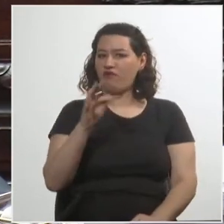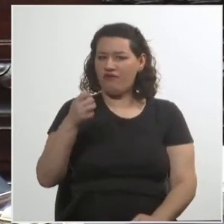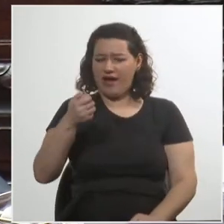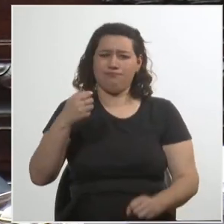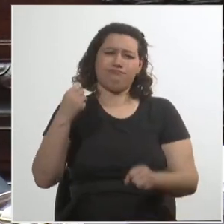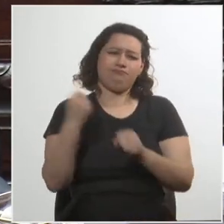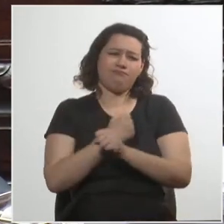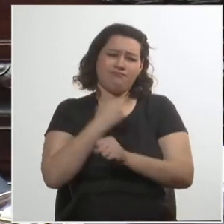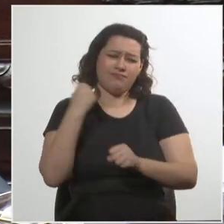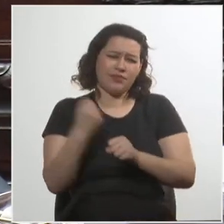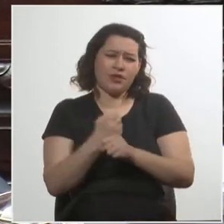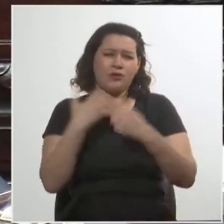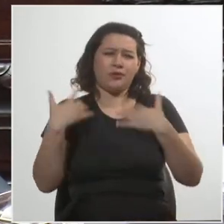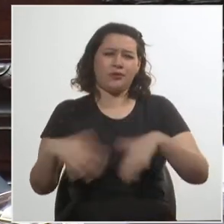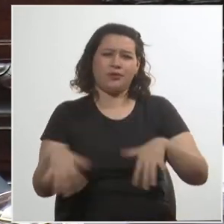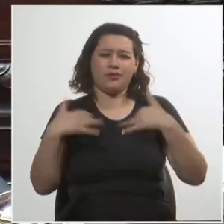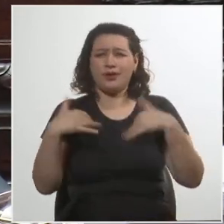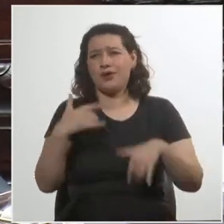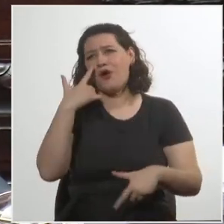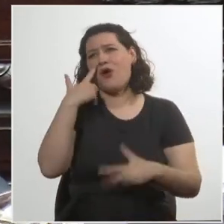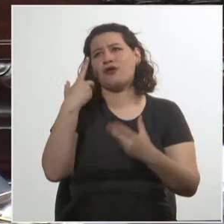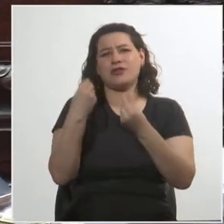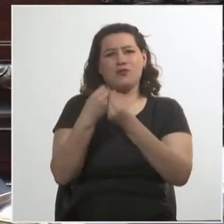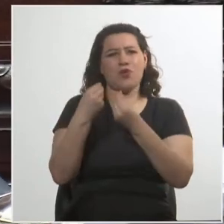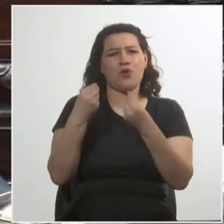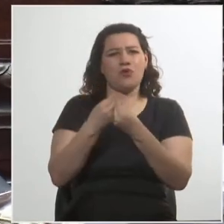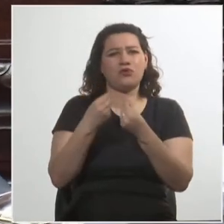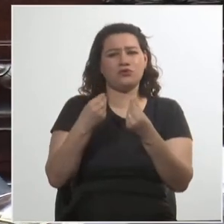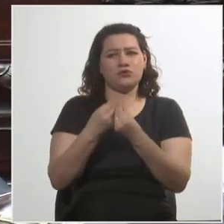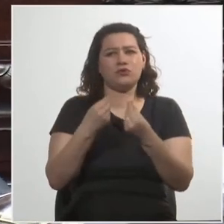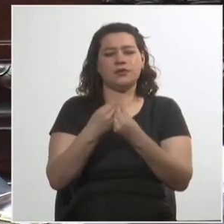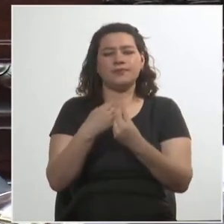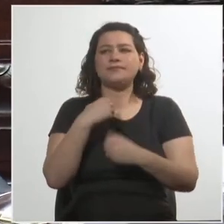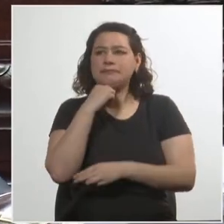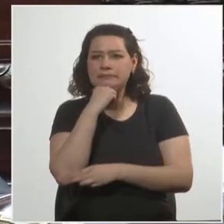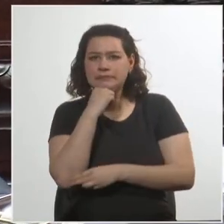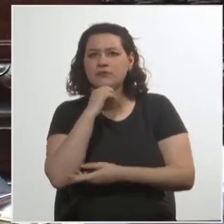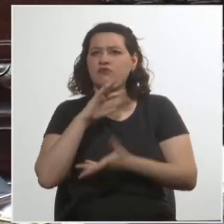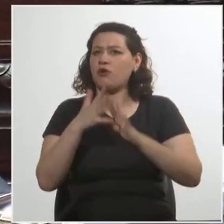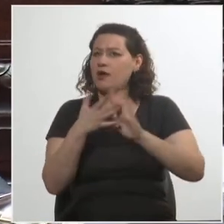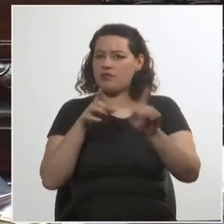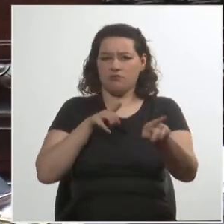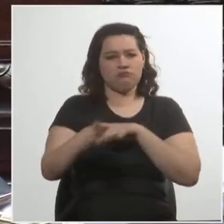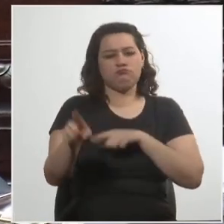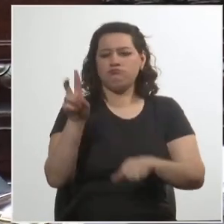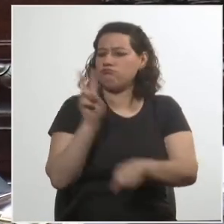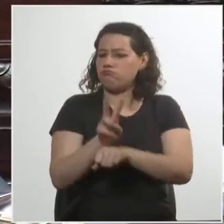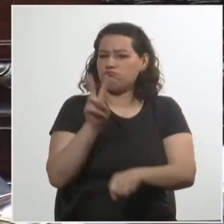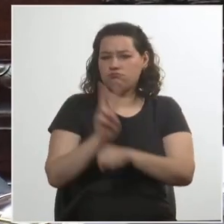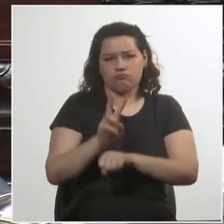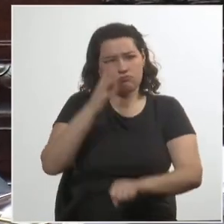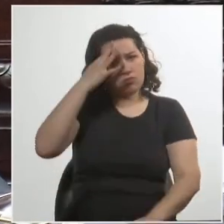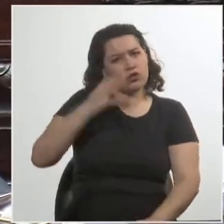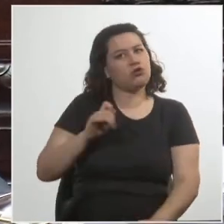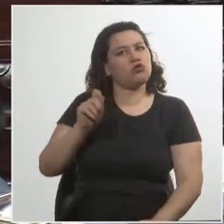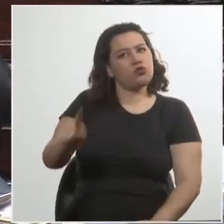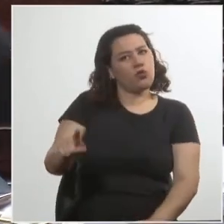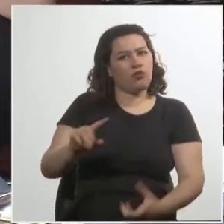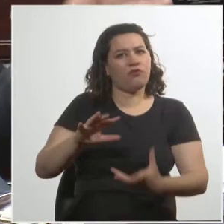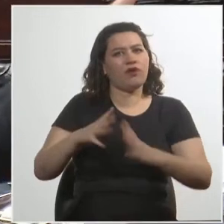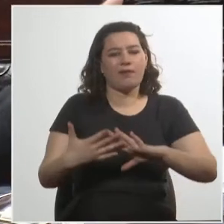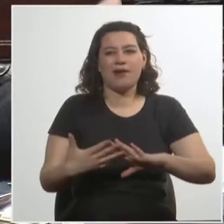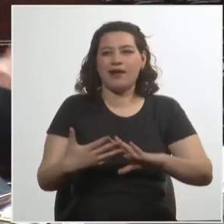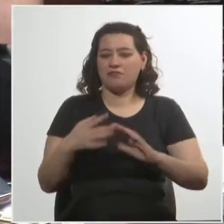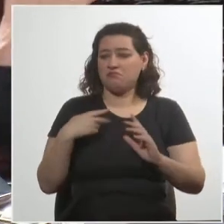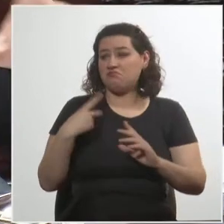enormemente en esto que conoce mucho de esto que ha tenido la capacidad de escuchar que ha sido muy frontal en la defensa de lo que cree y como que generalmente